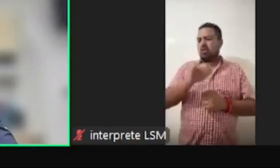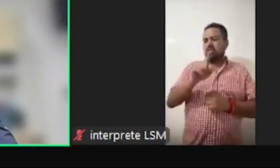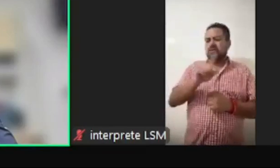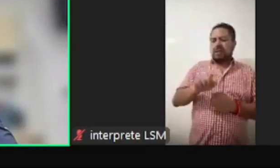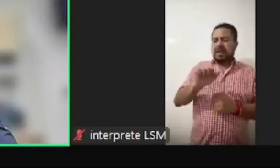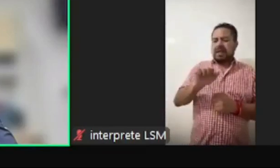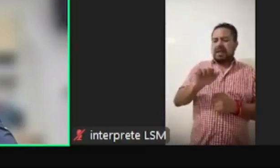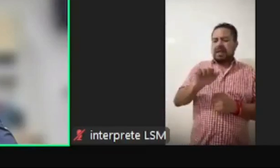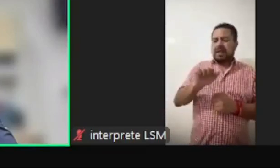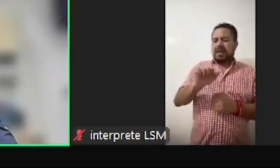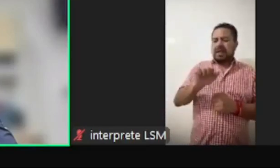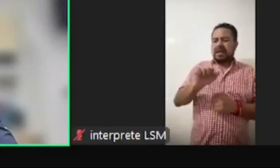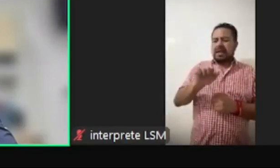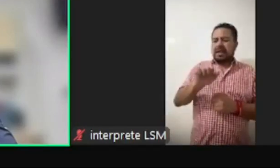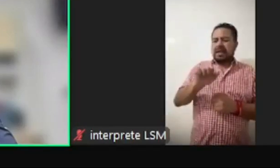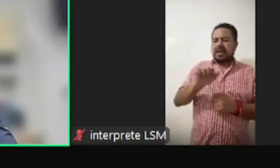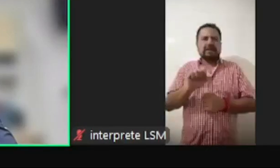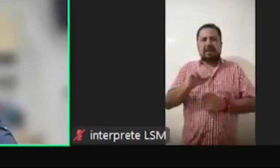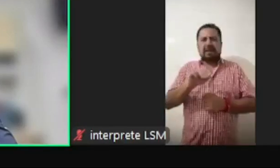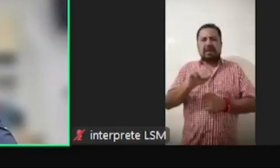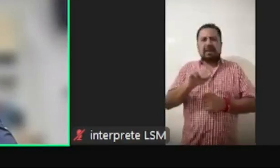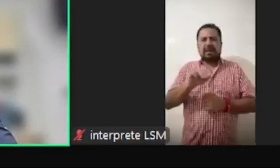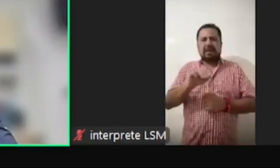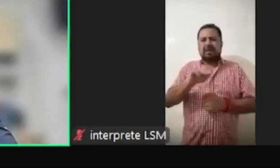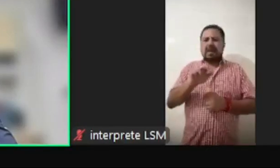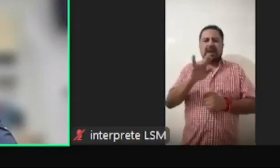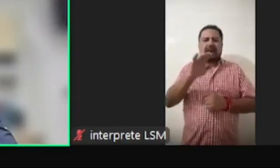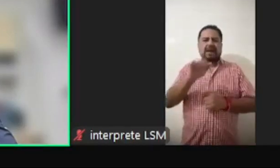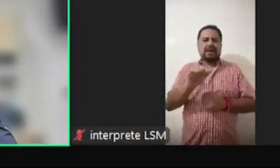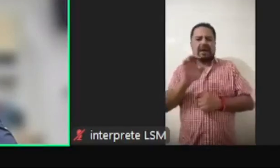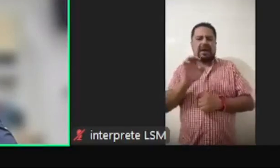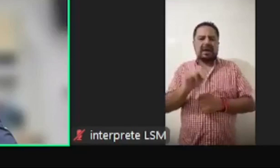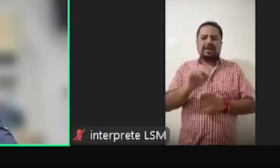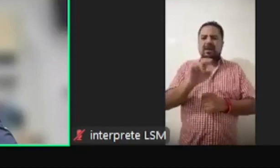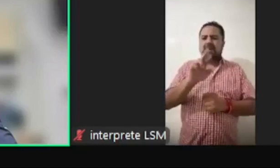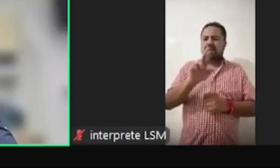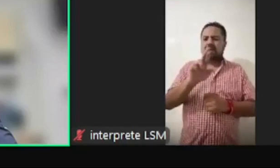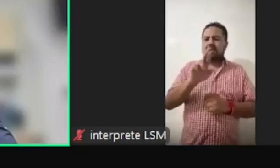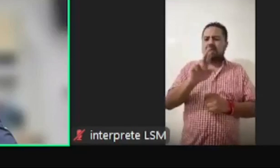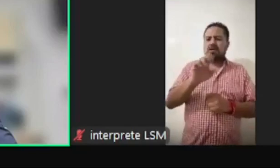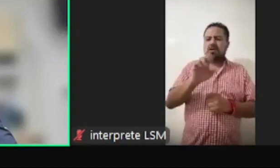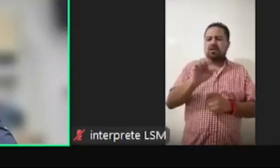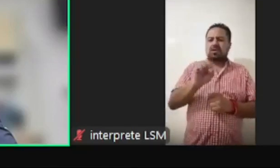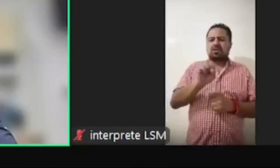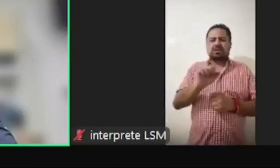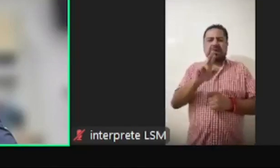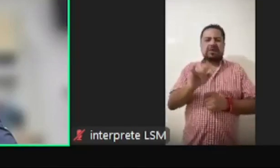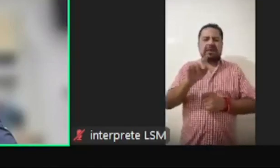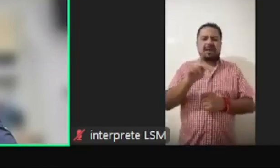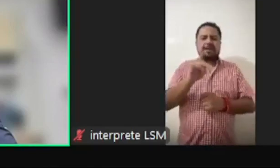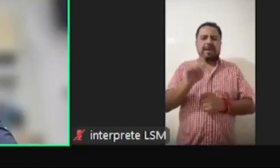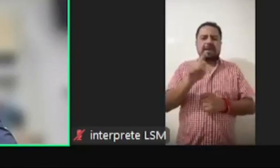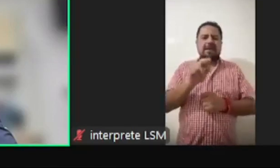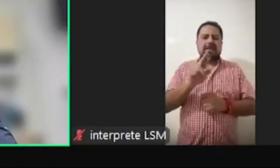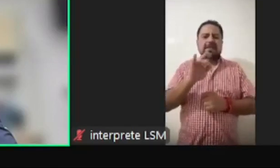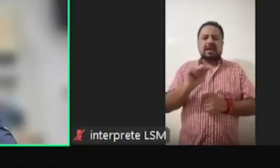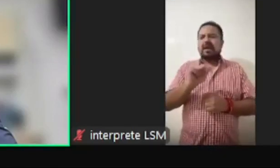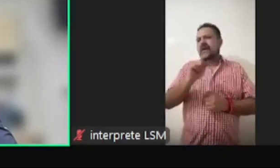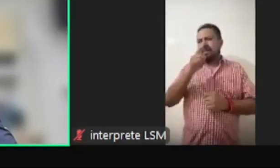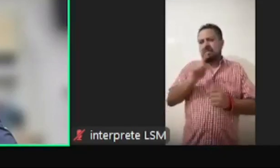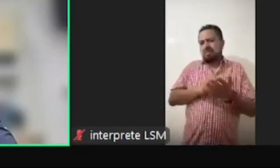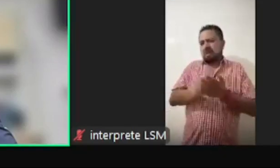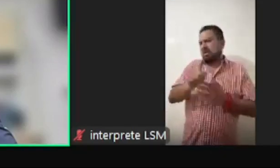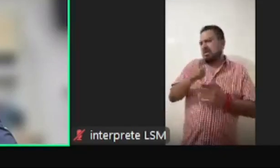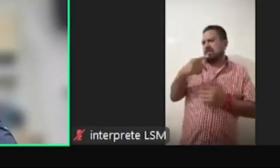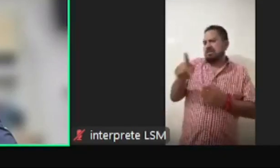Mayoral Climico, María del Carmen Ramírez Mendoza, Rosa Delia Pérez Vázquez y María Petra González Ayala por propio derecho y en calidad